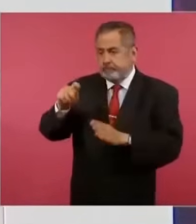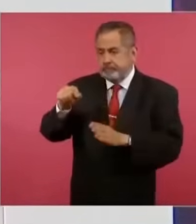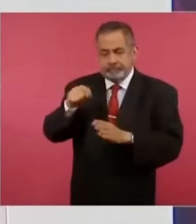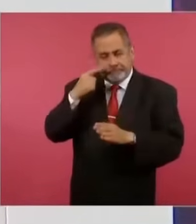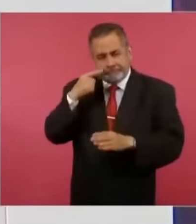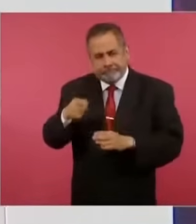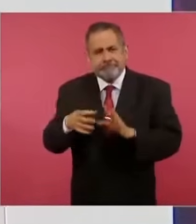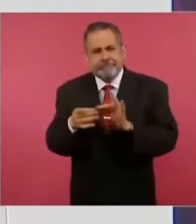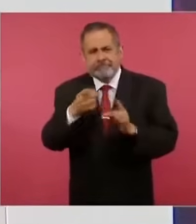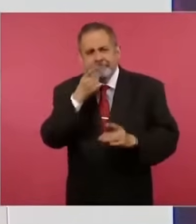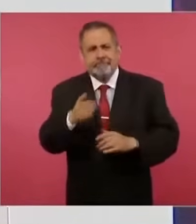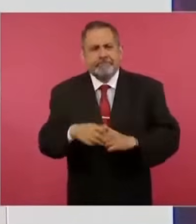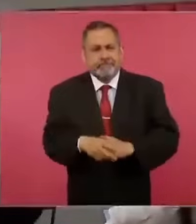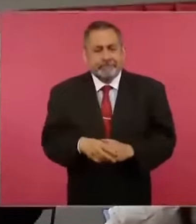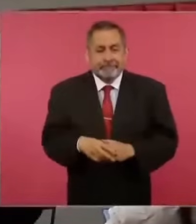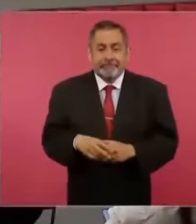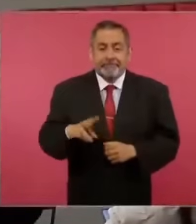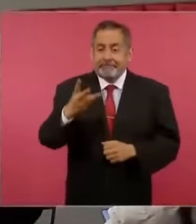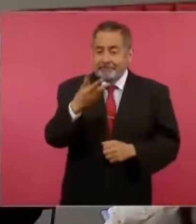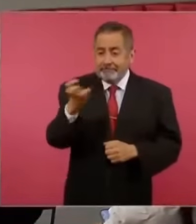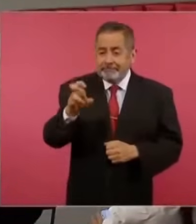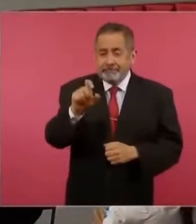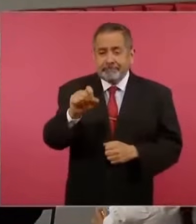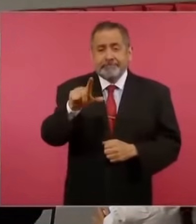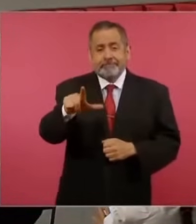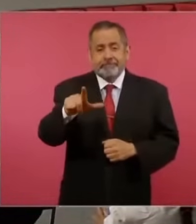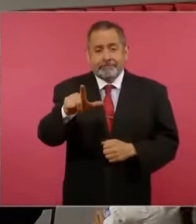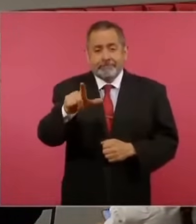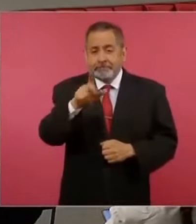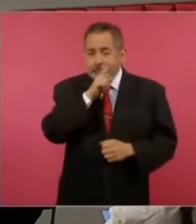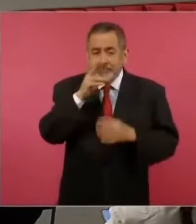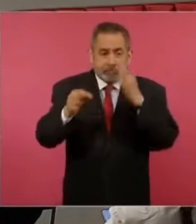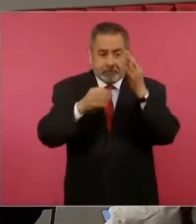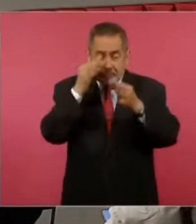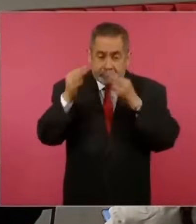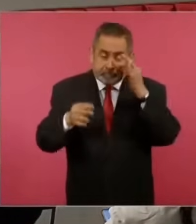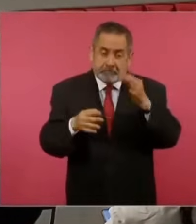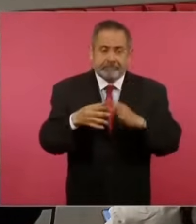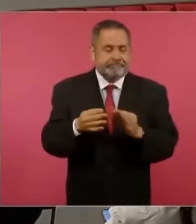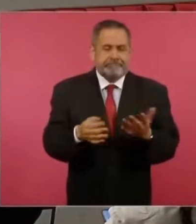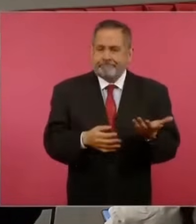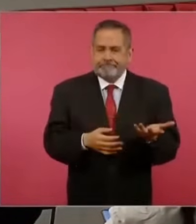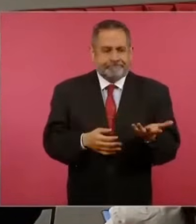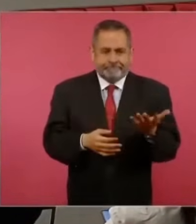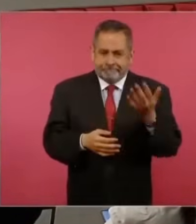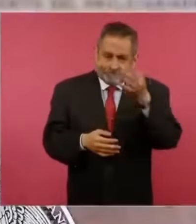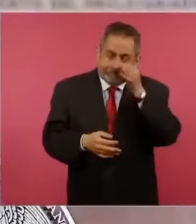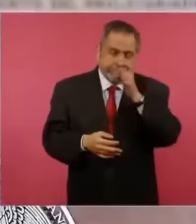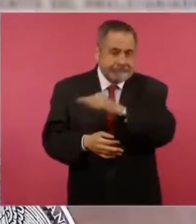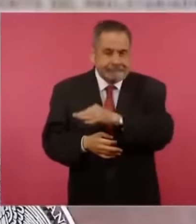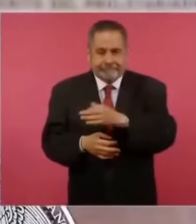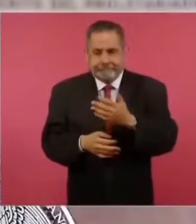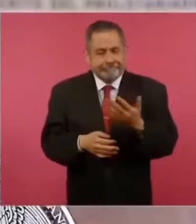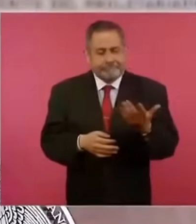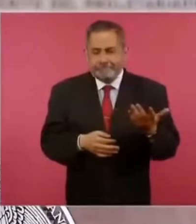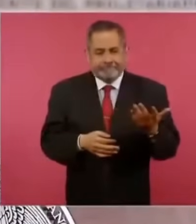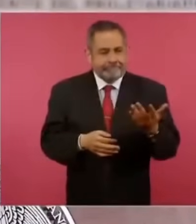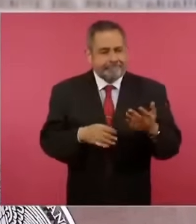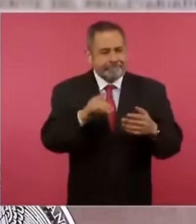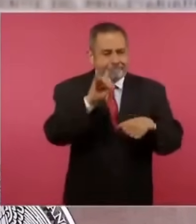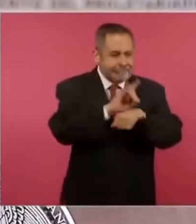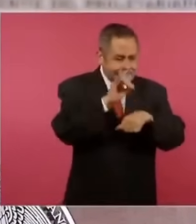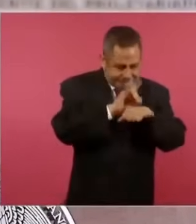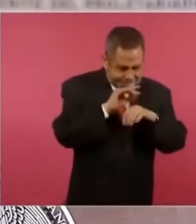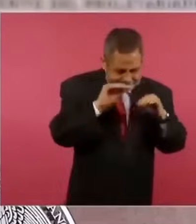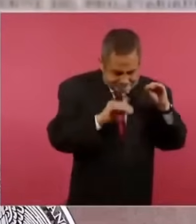han registrado 327 anuncios que utilizan esa técnica de phishing, que les decía,